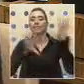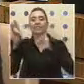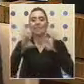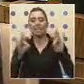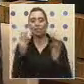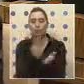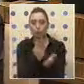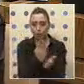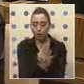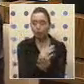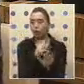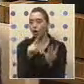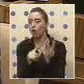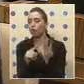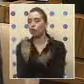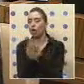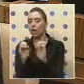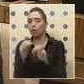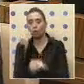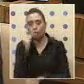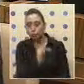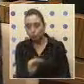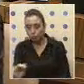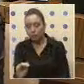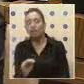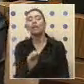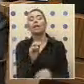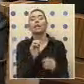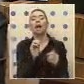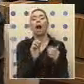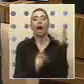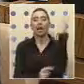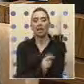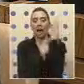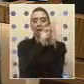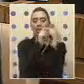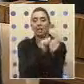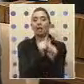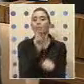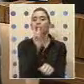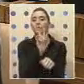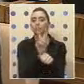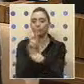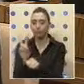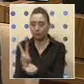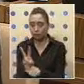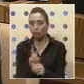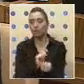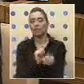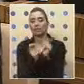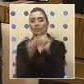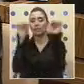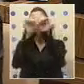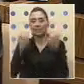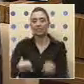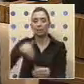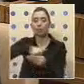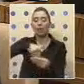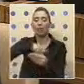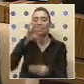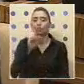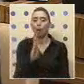necesarios. Después habrá que ver la carrera docente y la institucionalidad. En paralelo tenemos el proyecto de reforma al sistema binominal. Vamos a